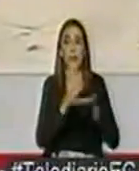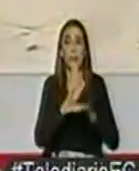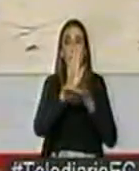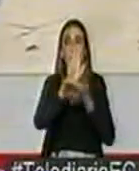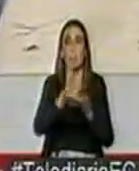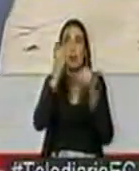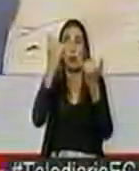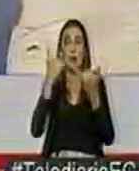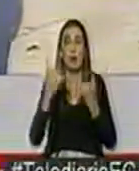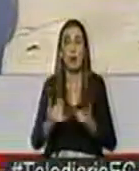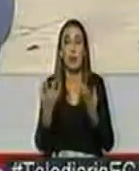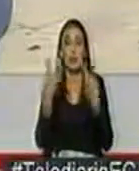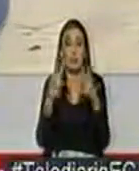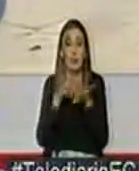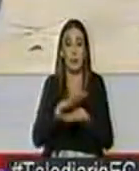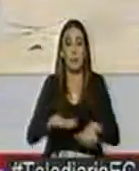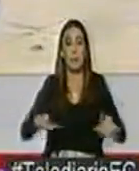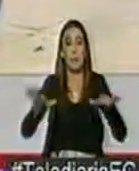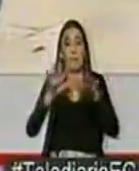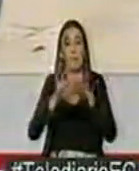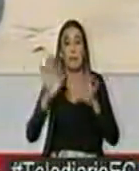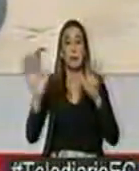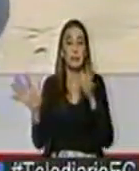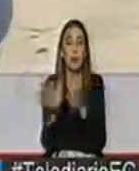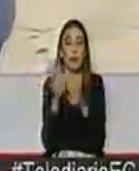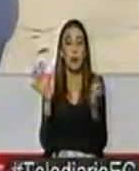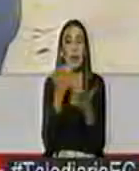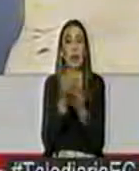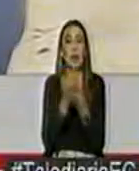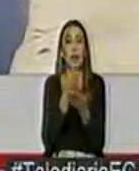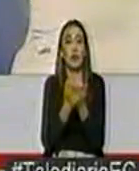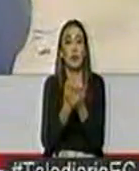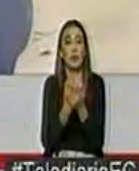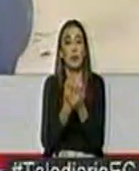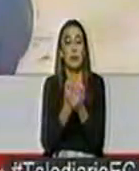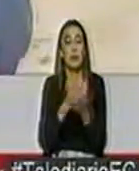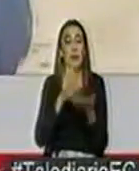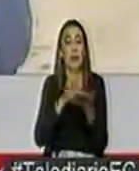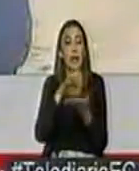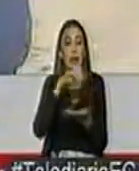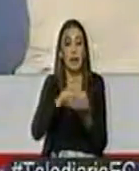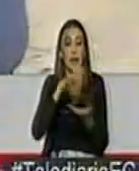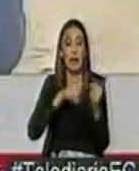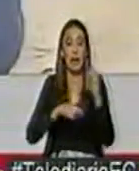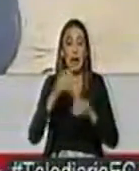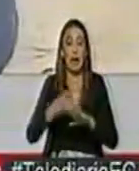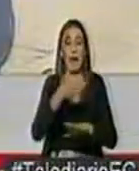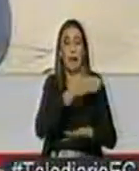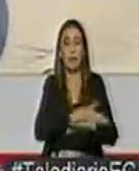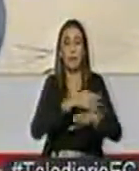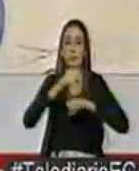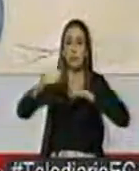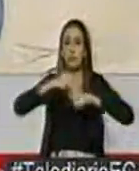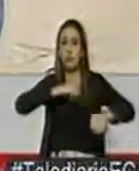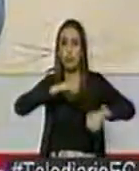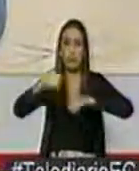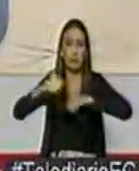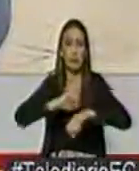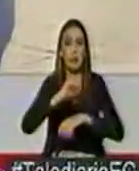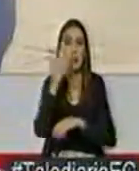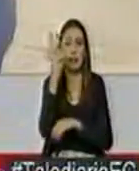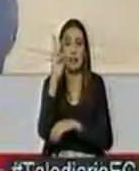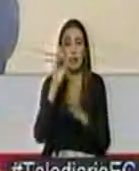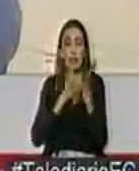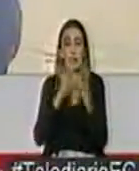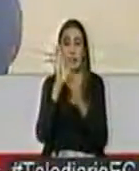Seguridad Social, también en la reactivación económica de esta provincia que fue afectada por el terremoto el 16 de abril